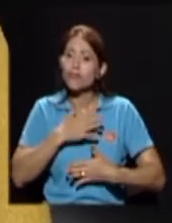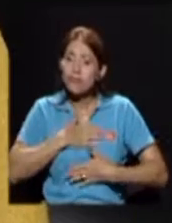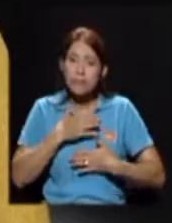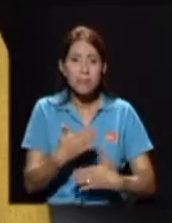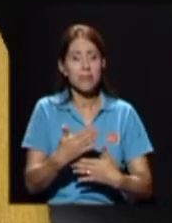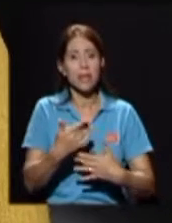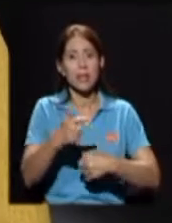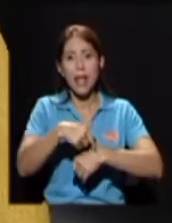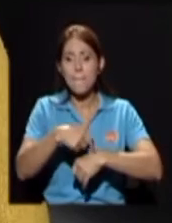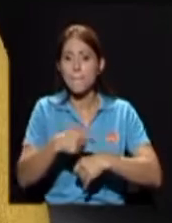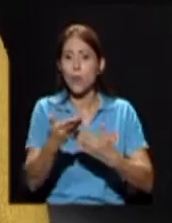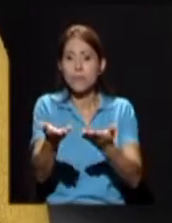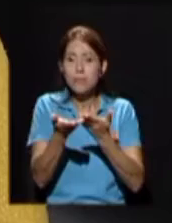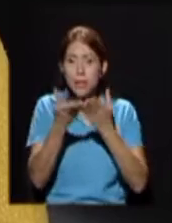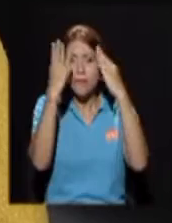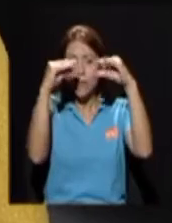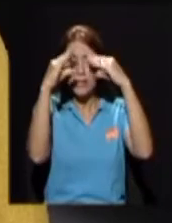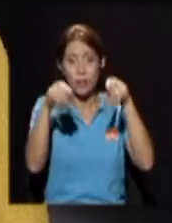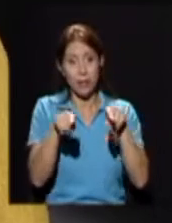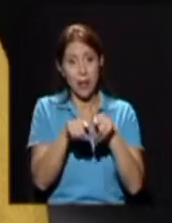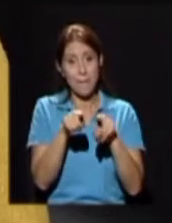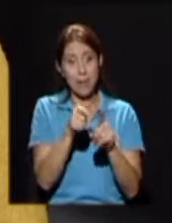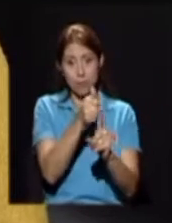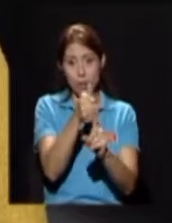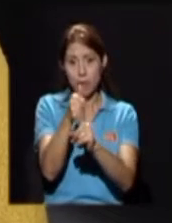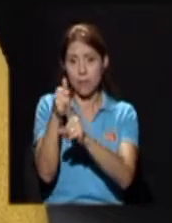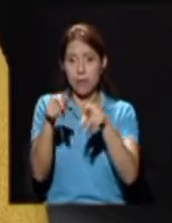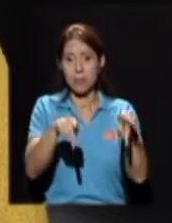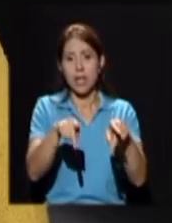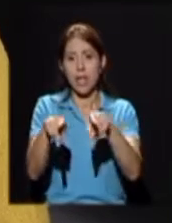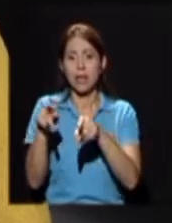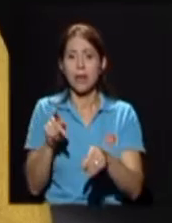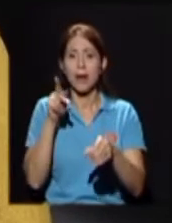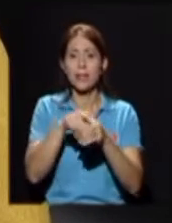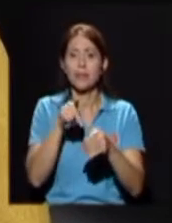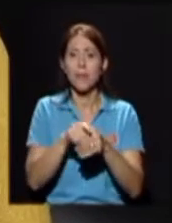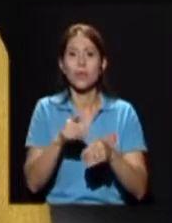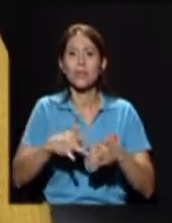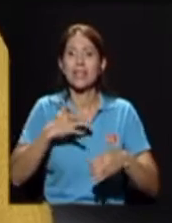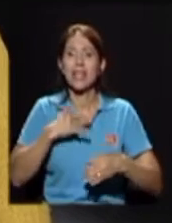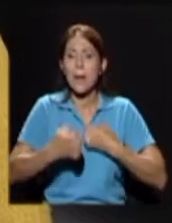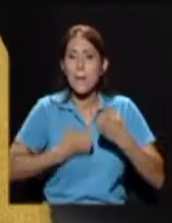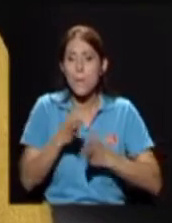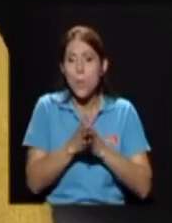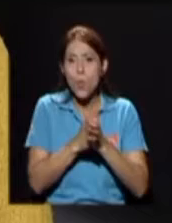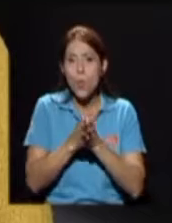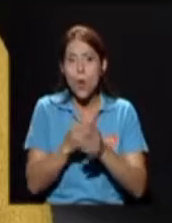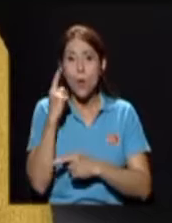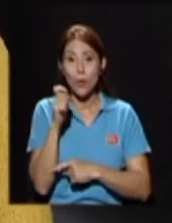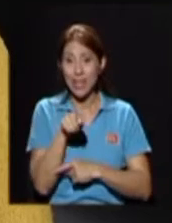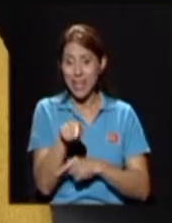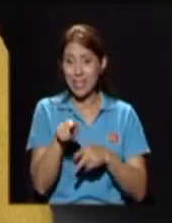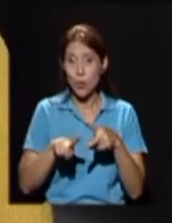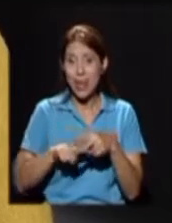tiempo, y también de la gente que participó muy entusiasmada, porque esto como que inaugura una nueva